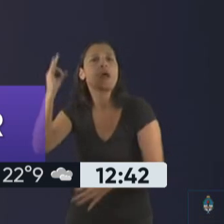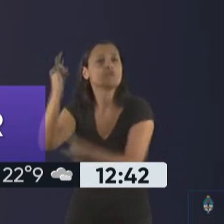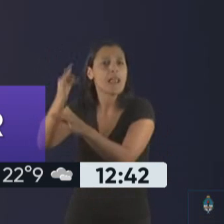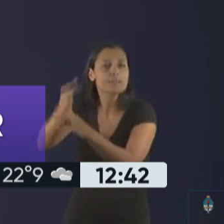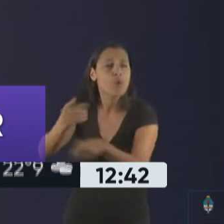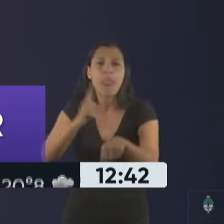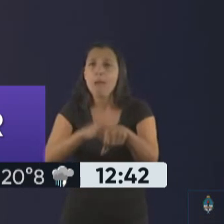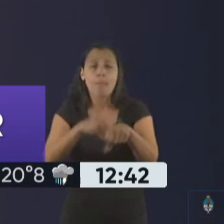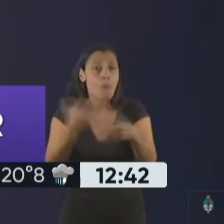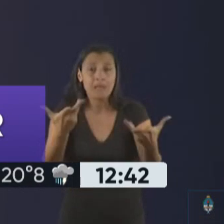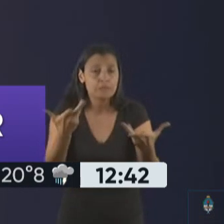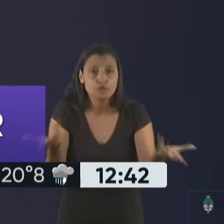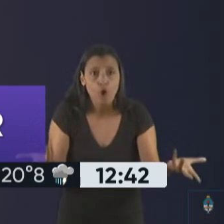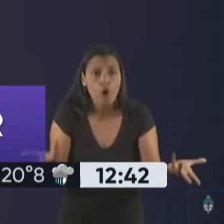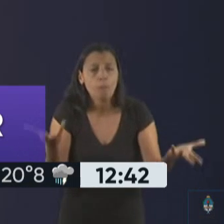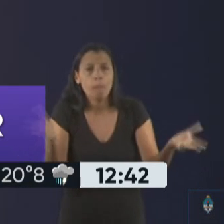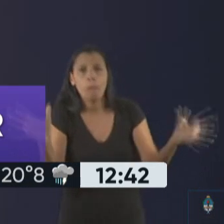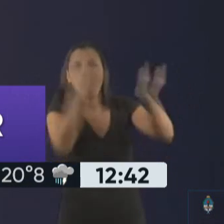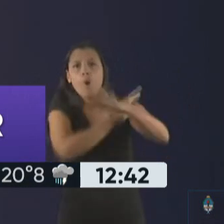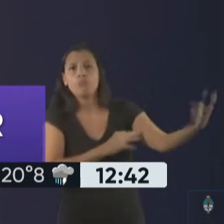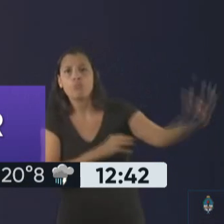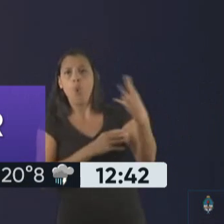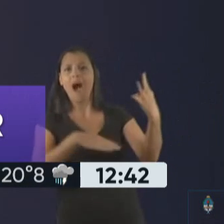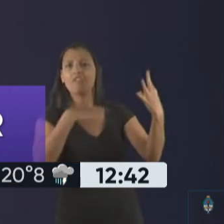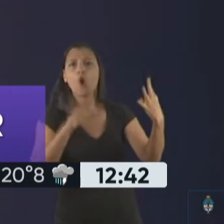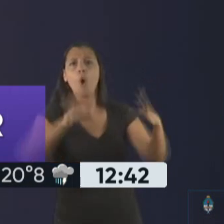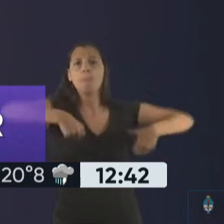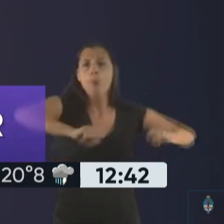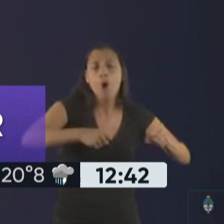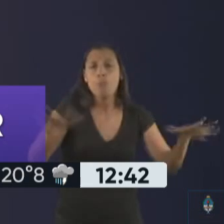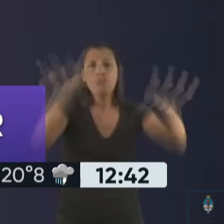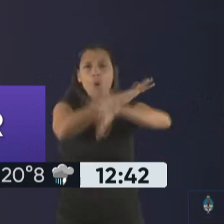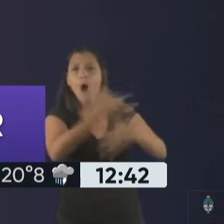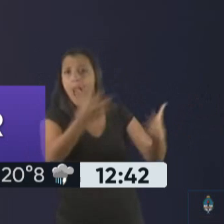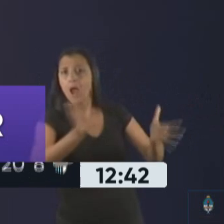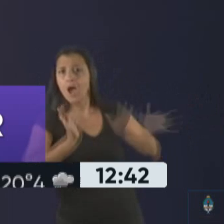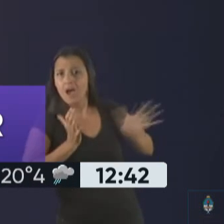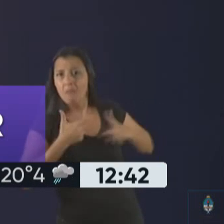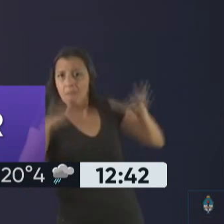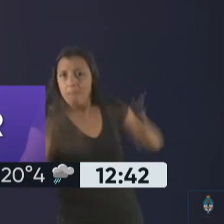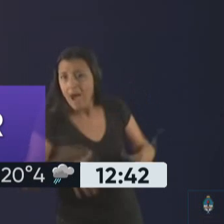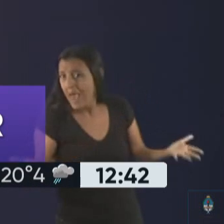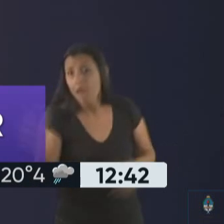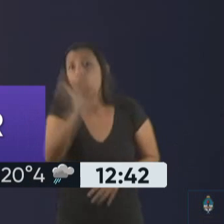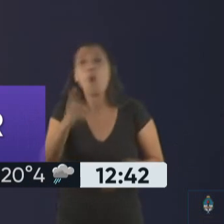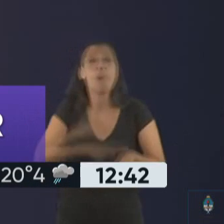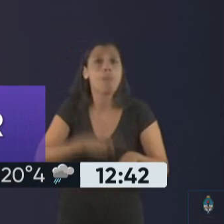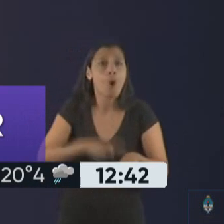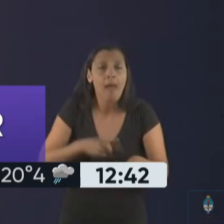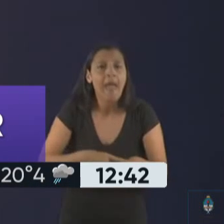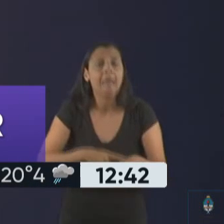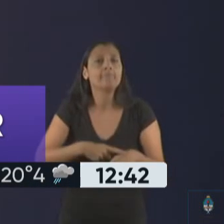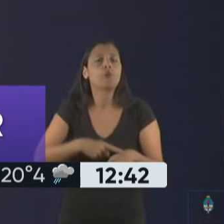cuando la dan vuelta a 4 delincuentes en moto, cuando le destruyen su